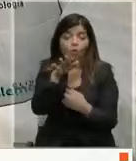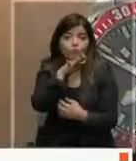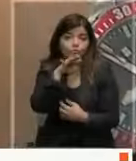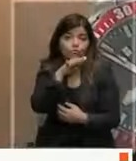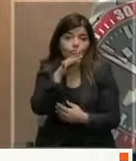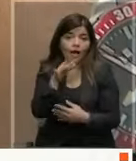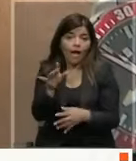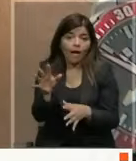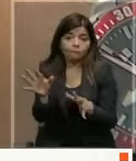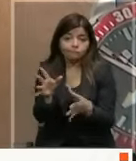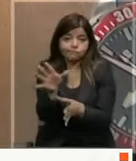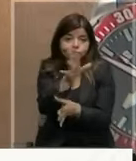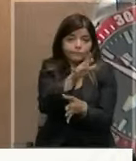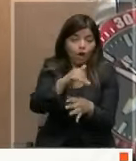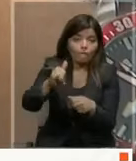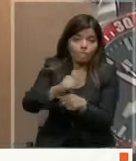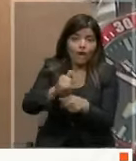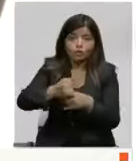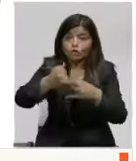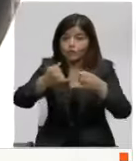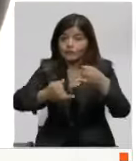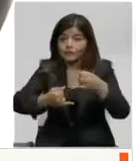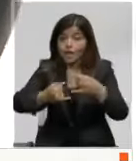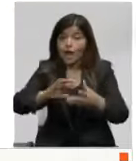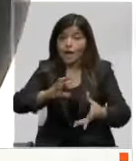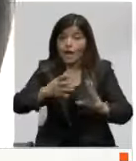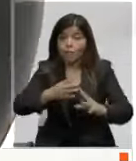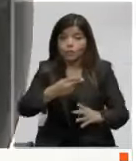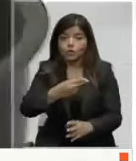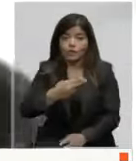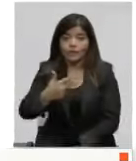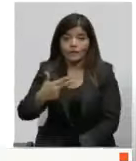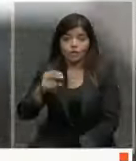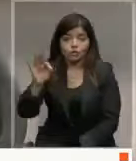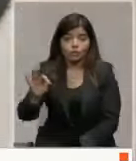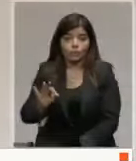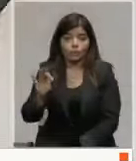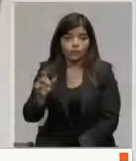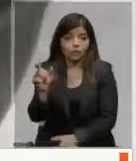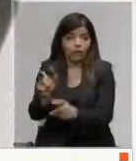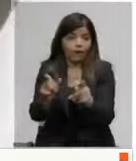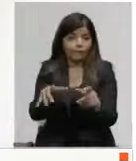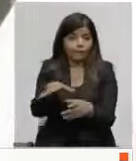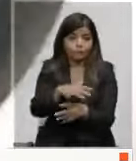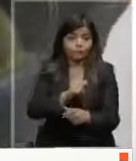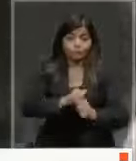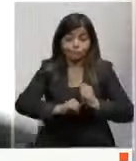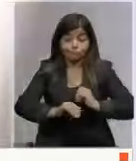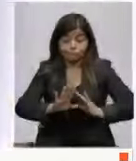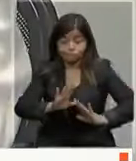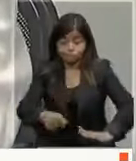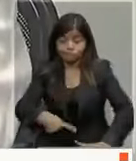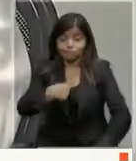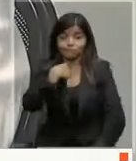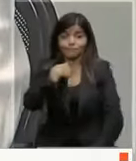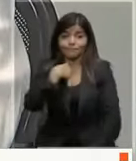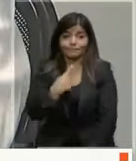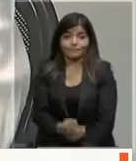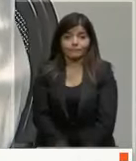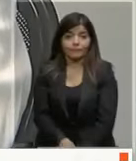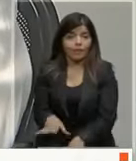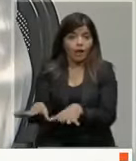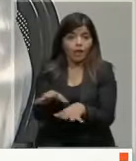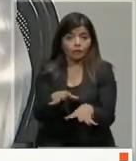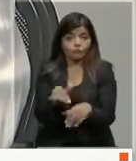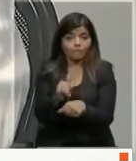falsificados y vencidos a nivel mundial el 38 de la población ha sufrido estas consecuencias con los productos